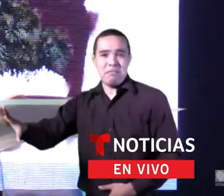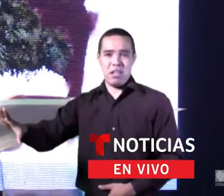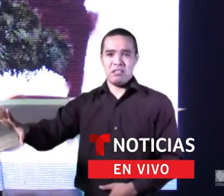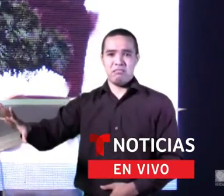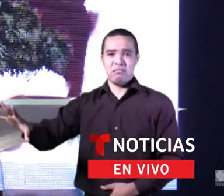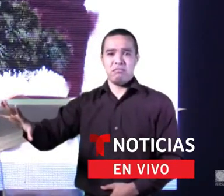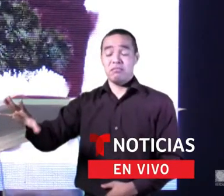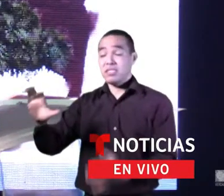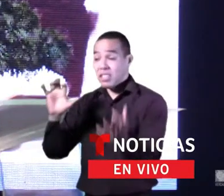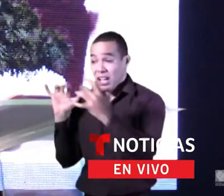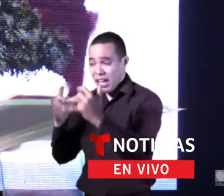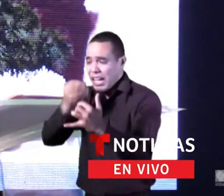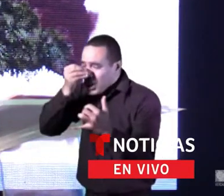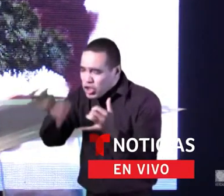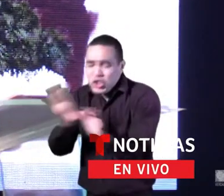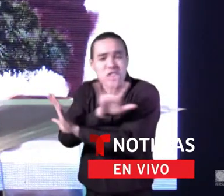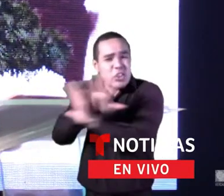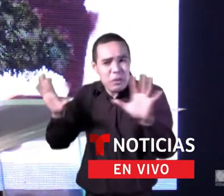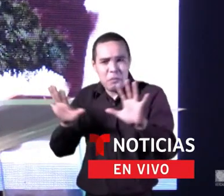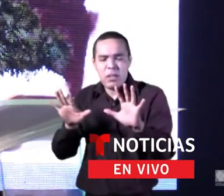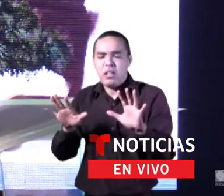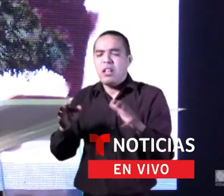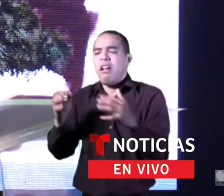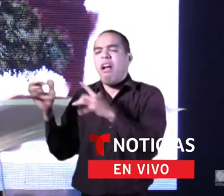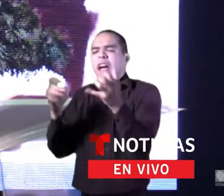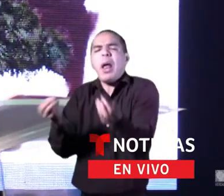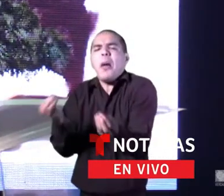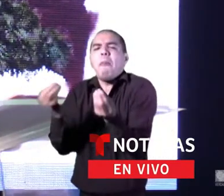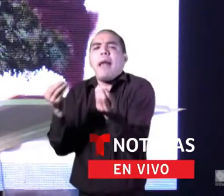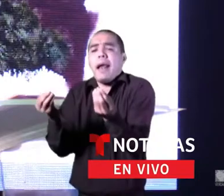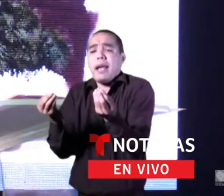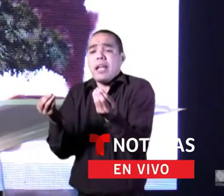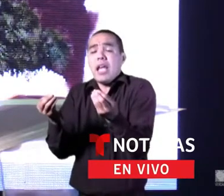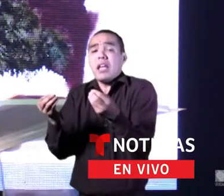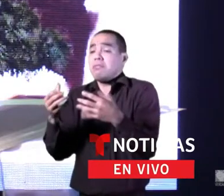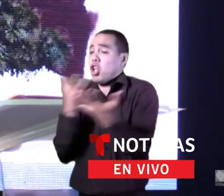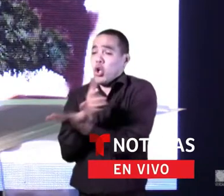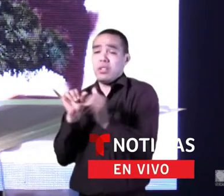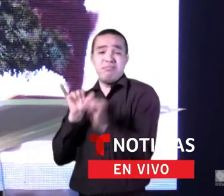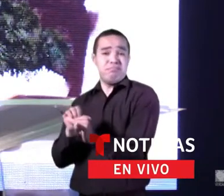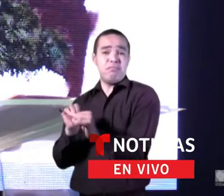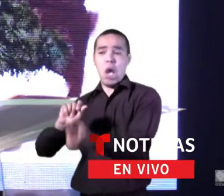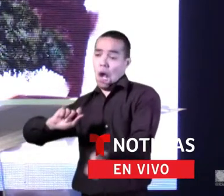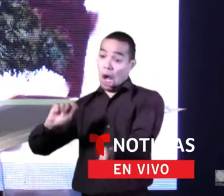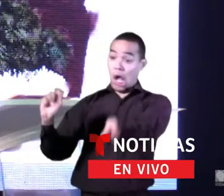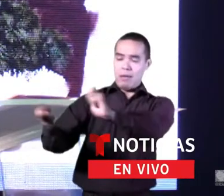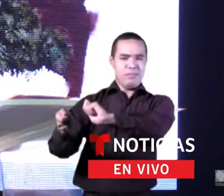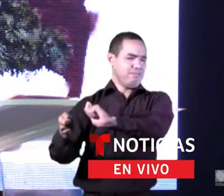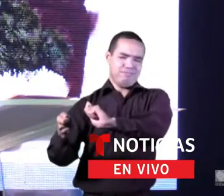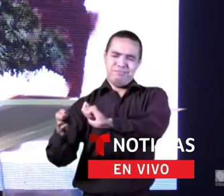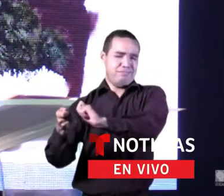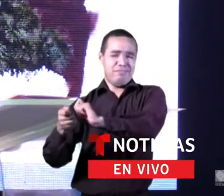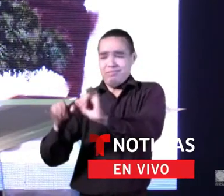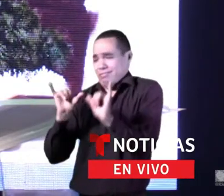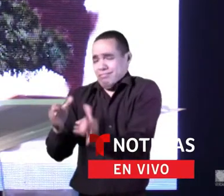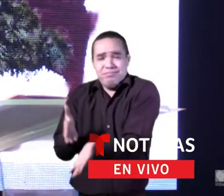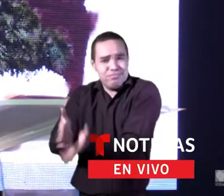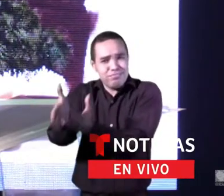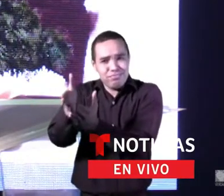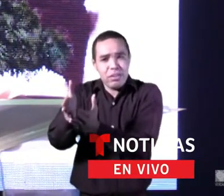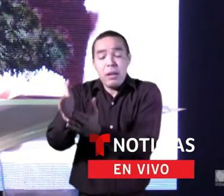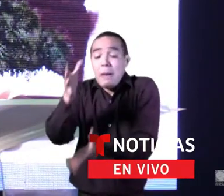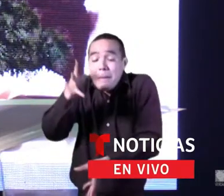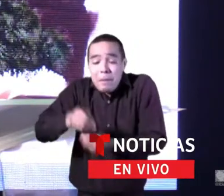que sólo ha servido para que nada cambie y para seguir postergando el